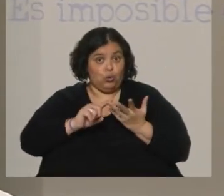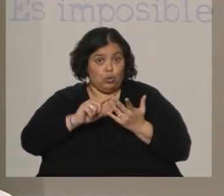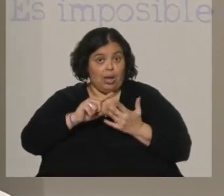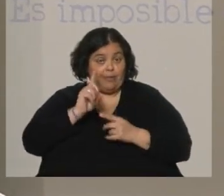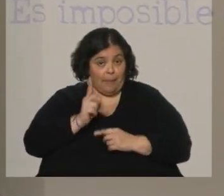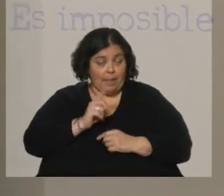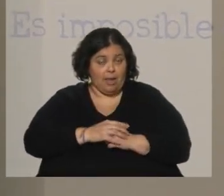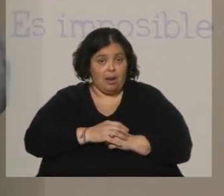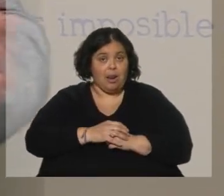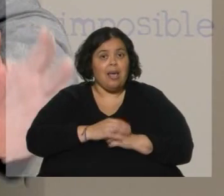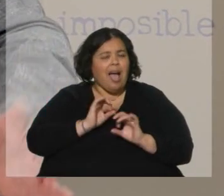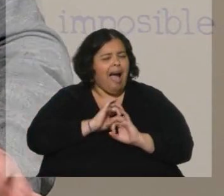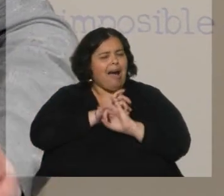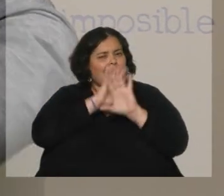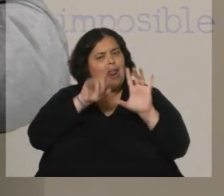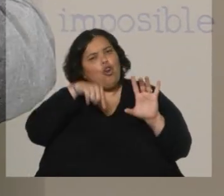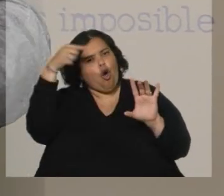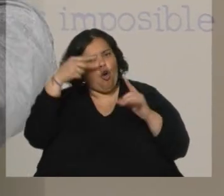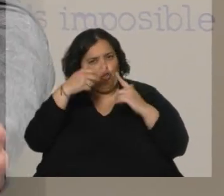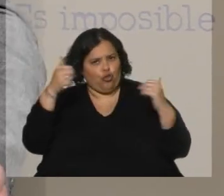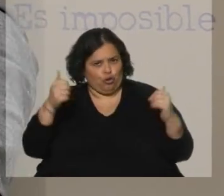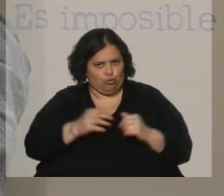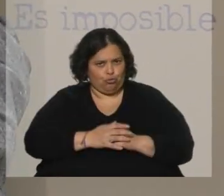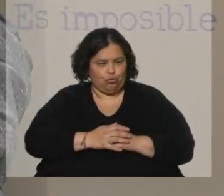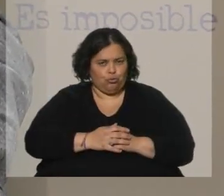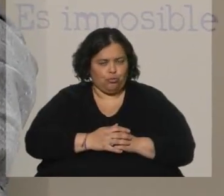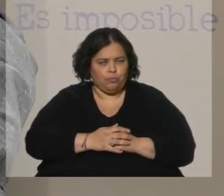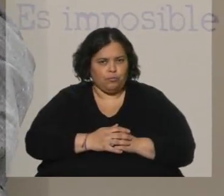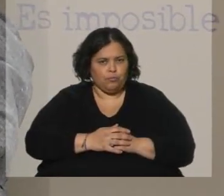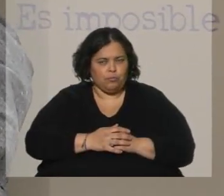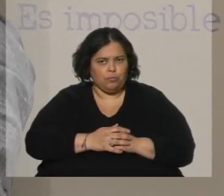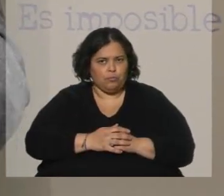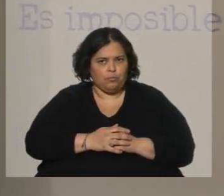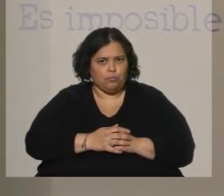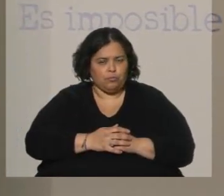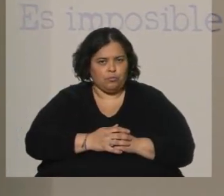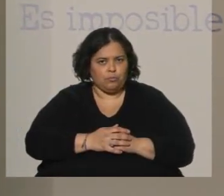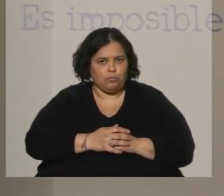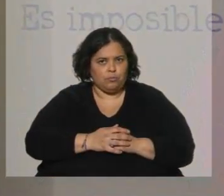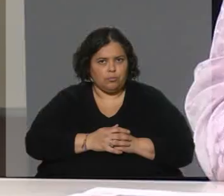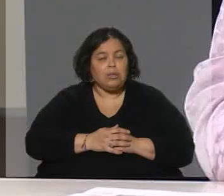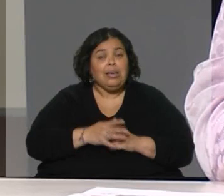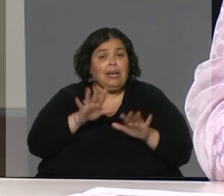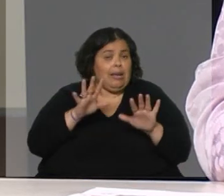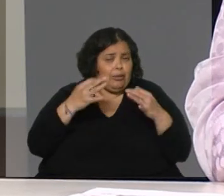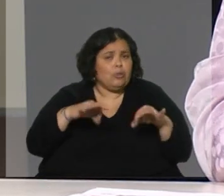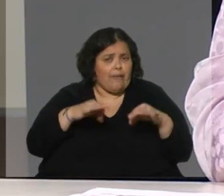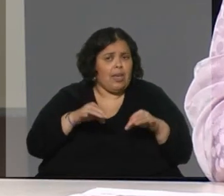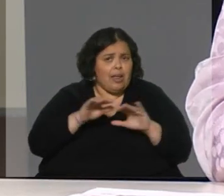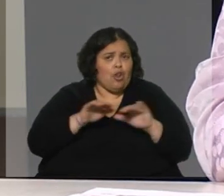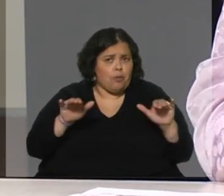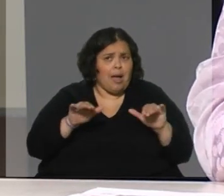ayudaron a esclarecer cosas que quizás o dar a conocer cosas que quizás no se hubieran conocido también pero eso está bien Es lo normal